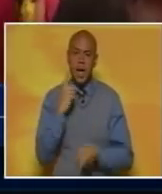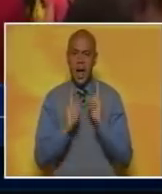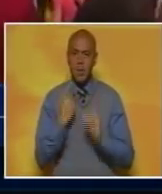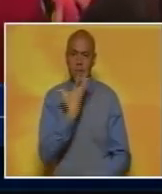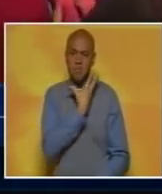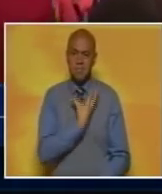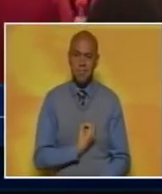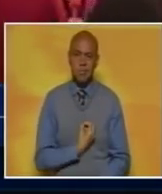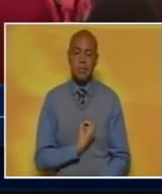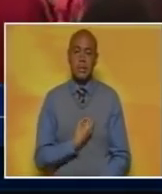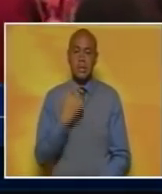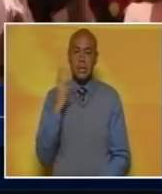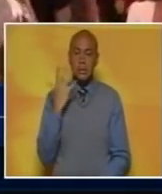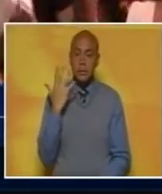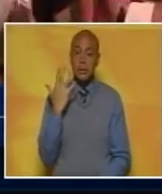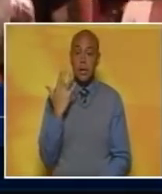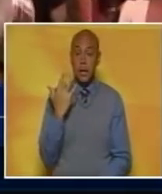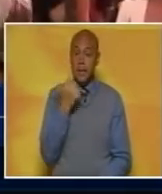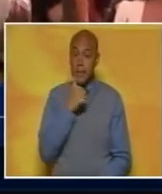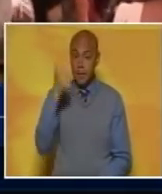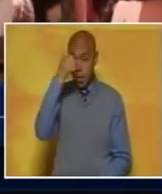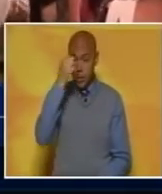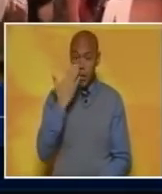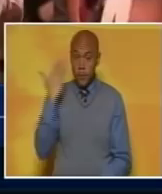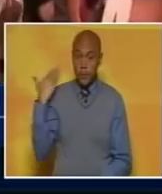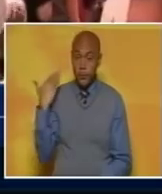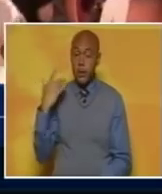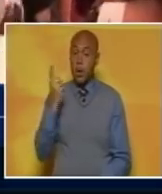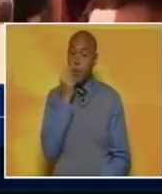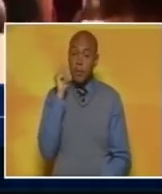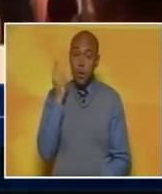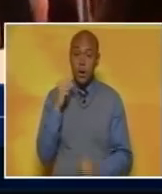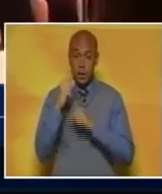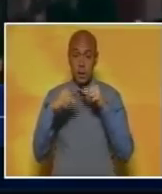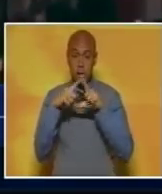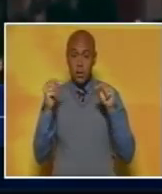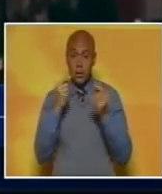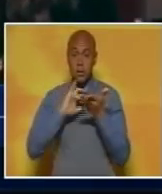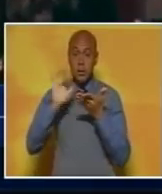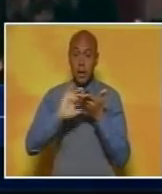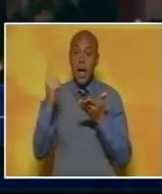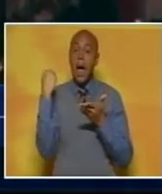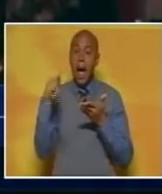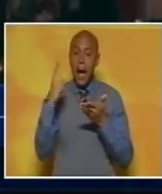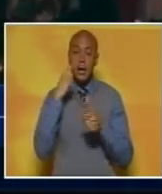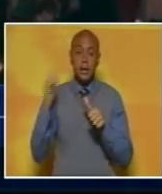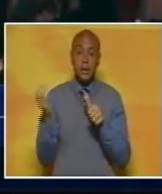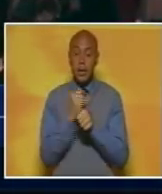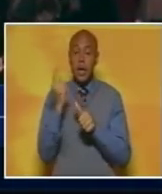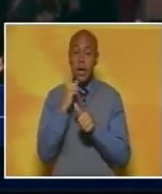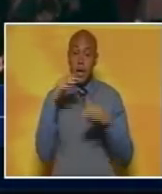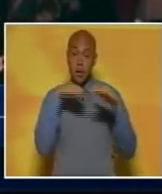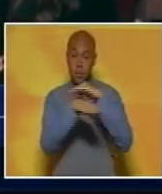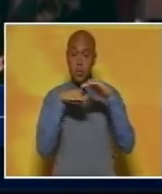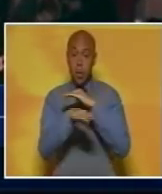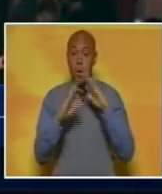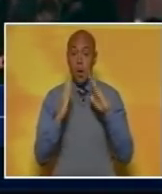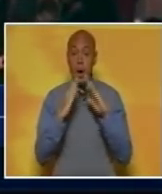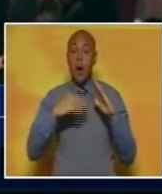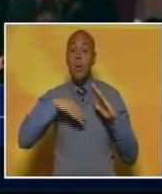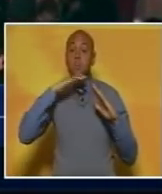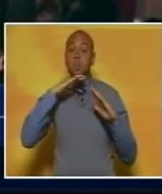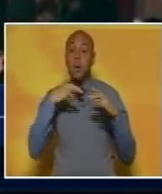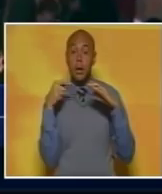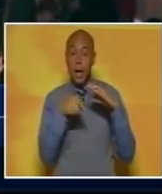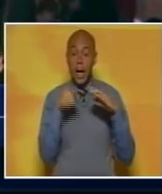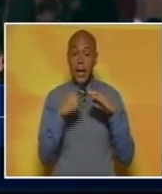alcanzó su momento crítico el pasado fin de semana cuando a través de las redes sociales fue denunciada la existencia de un almacén lleno de insumos en la ciudad